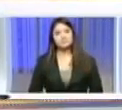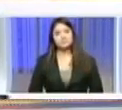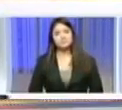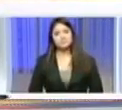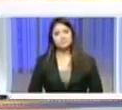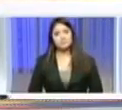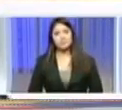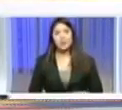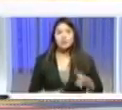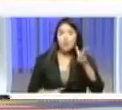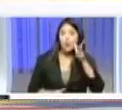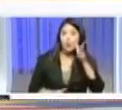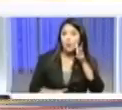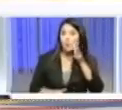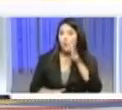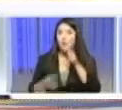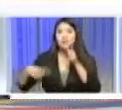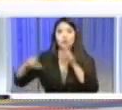Yo escucho todo.